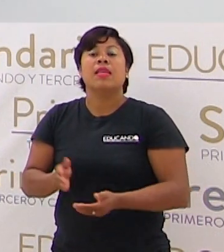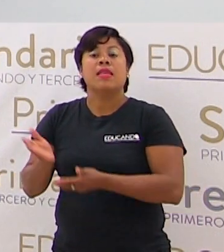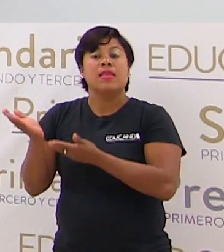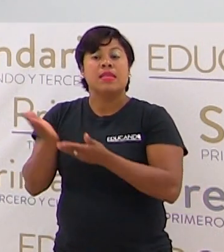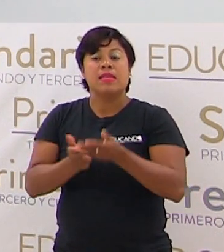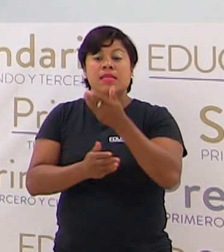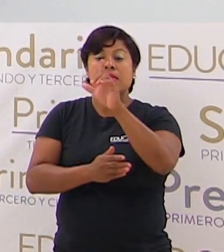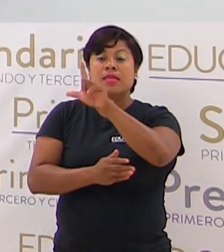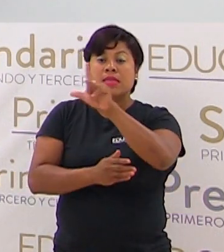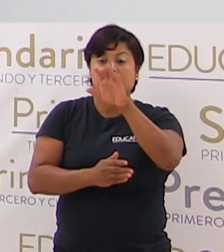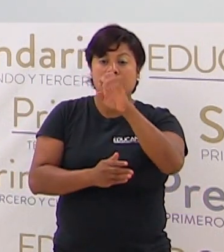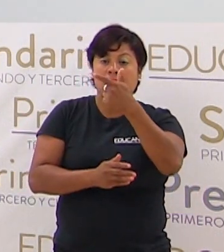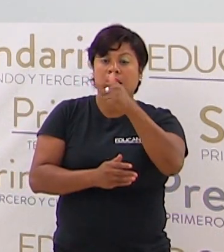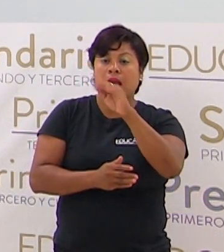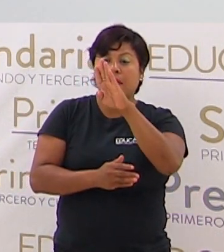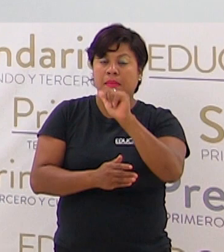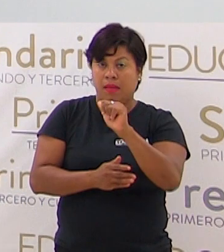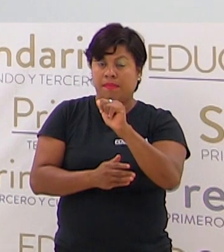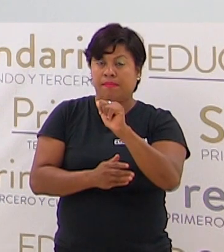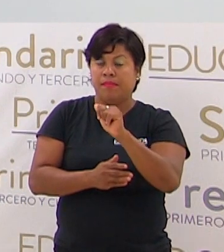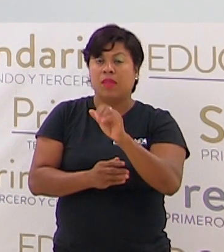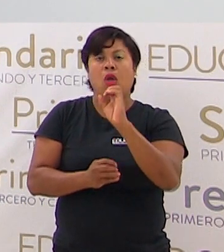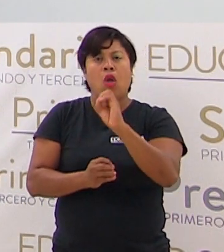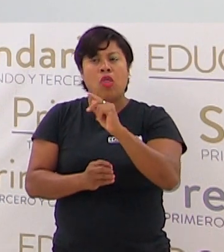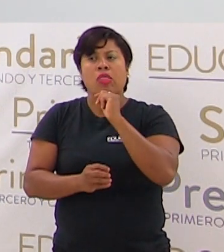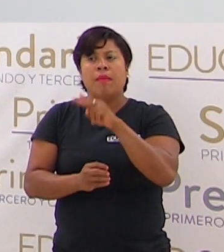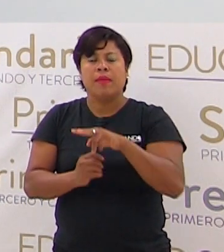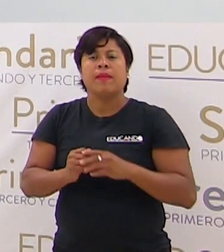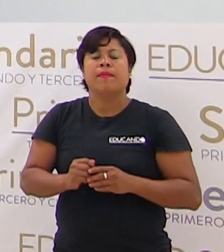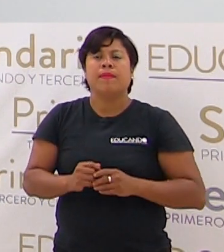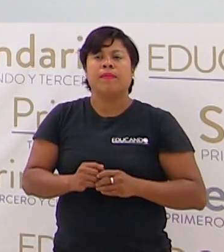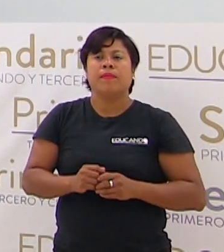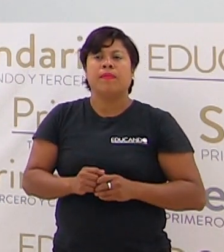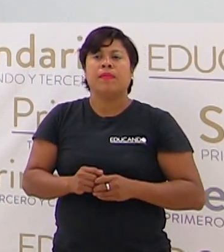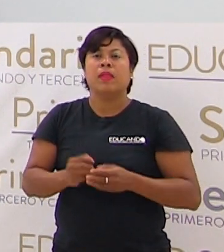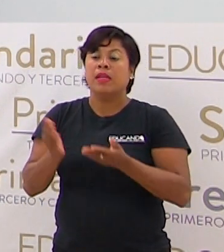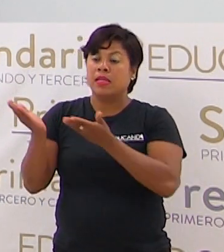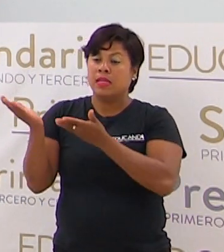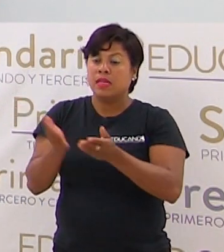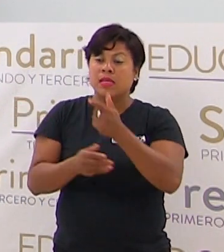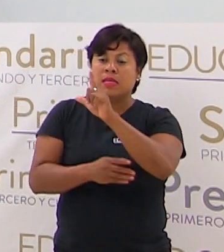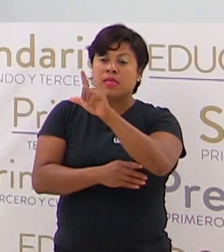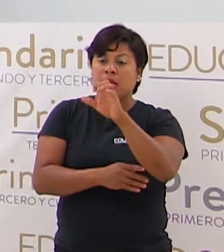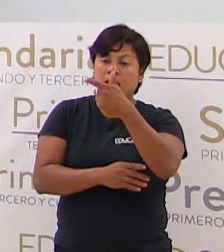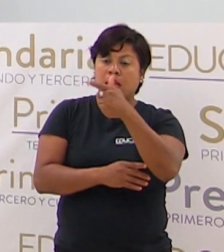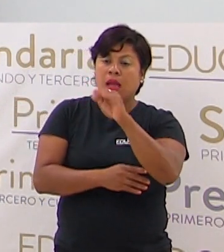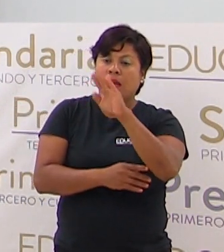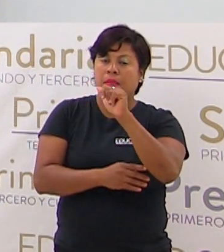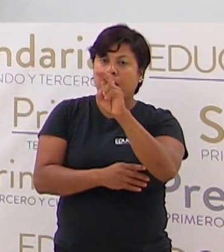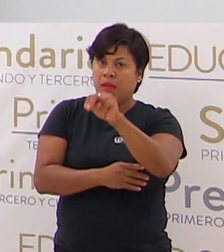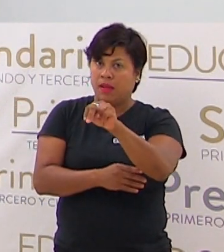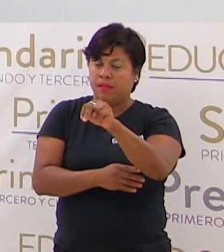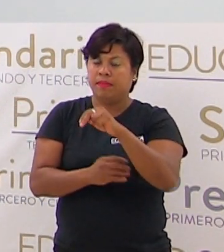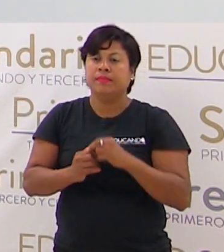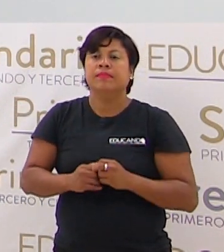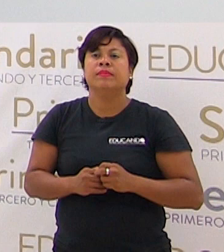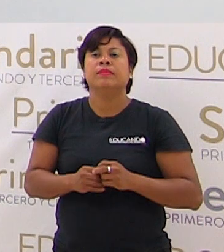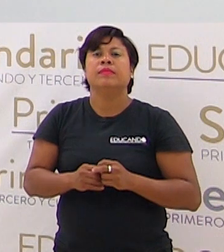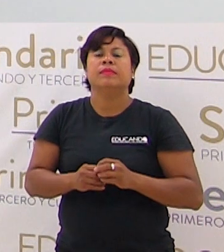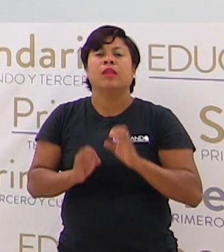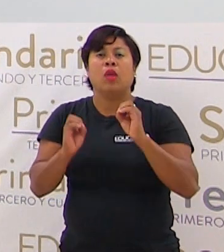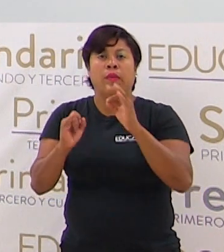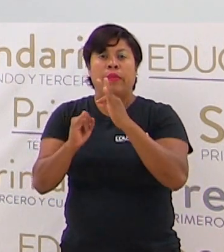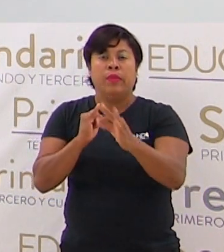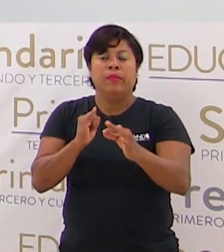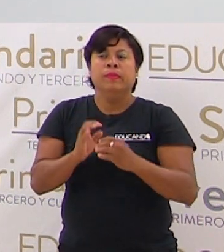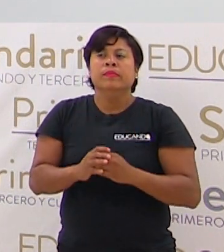llegabas, ¿bien? O también en llegaban, ¿bien? O